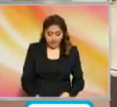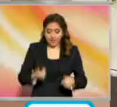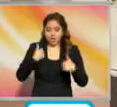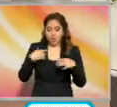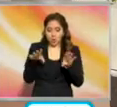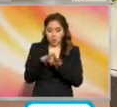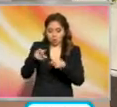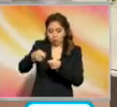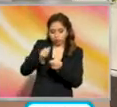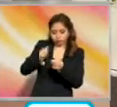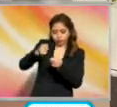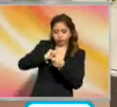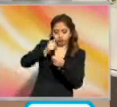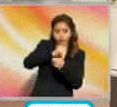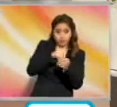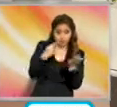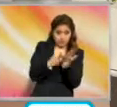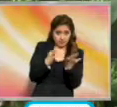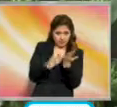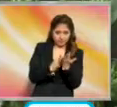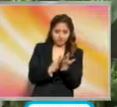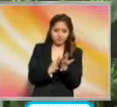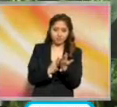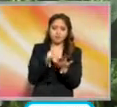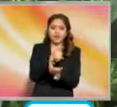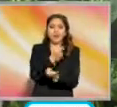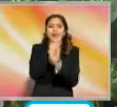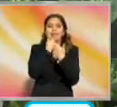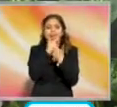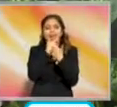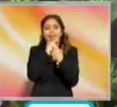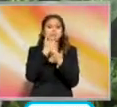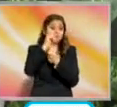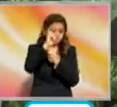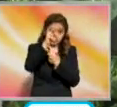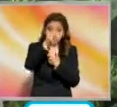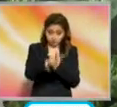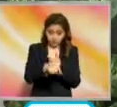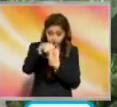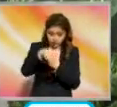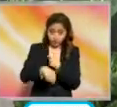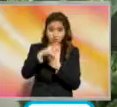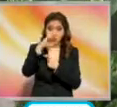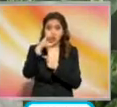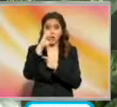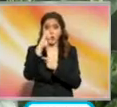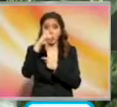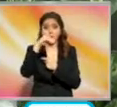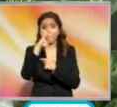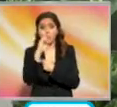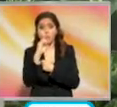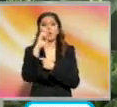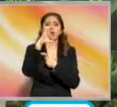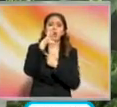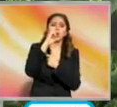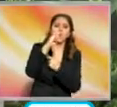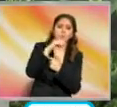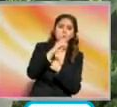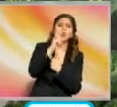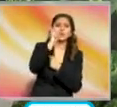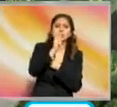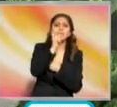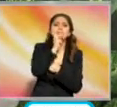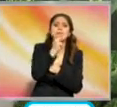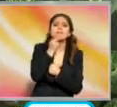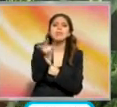manera. claro. Bueno, pues justamente los comos es algo que el sitio Google Trends también está estudiando. Y en la manera